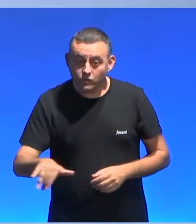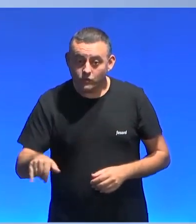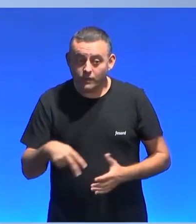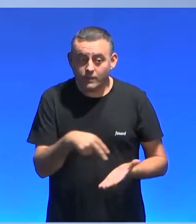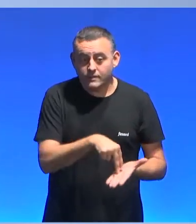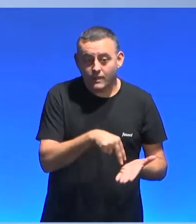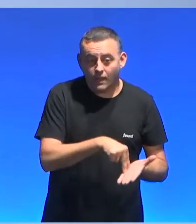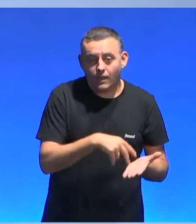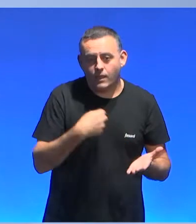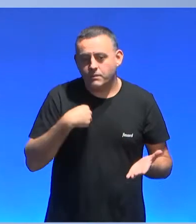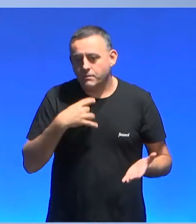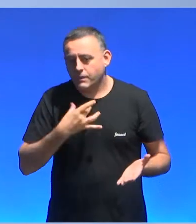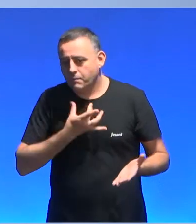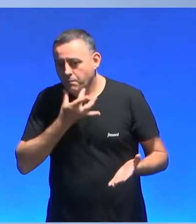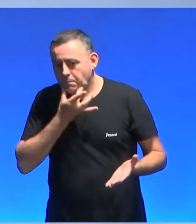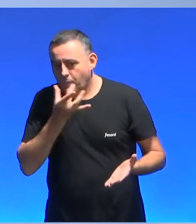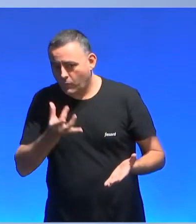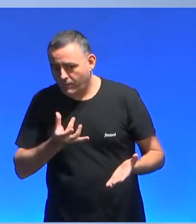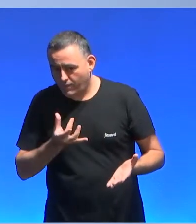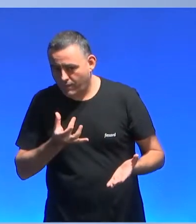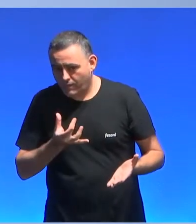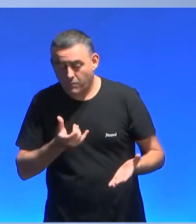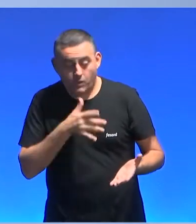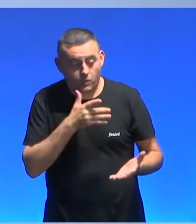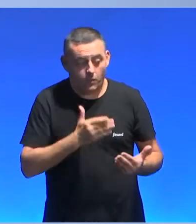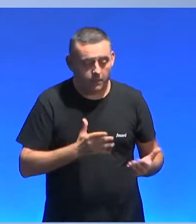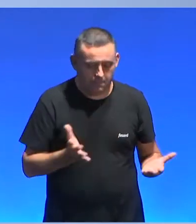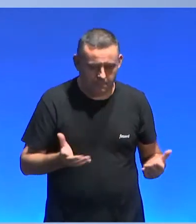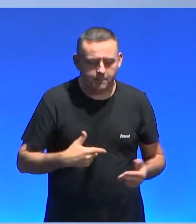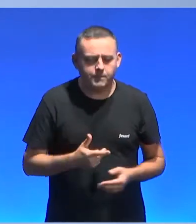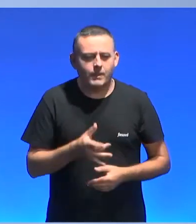decirlo. El tema de la esperanza de vida.